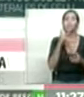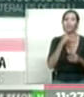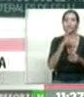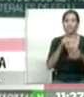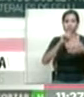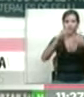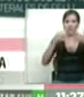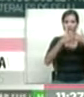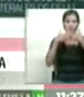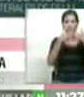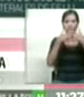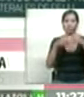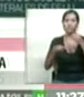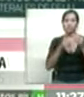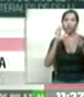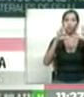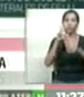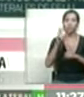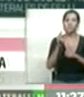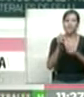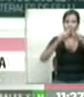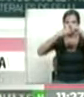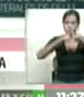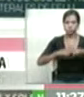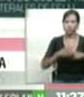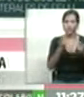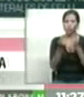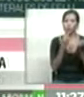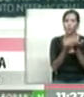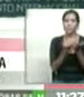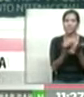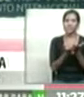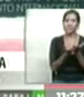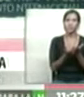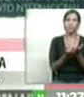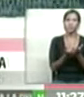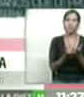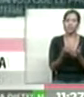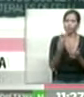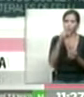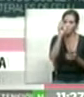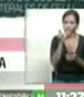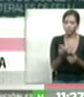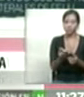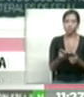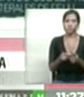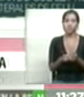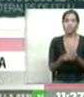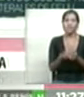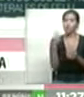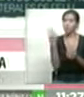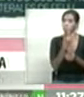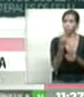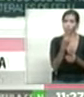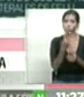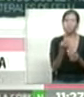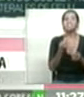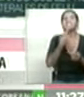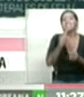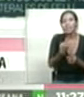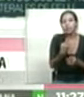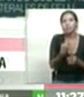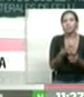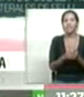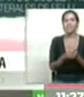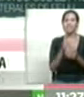dos economistas. Me refiero a Mark Weisbrot y Jeffrey Sachs. Ambos determinaron que las